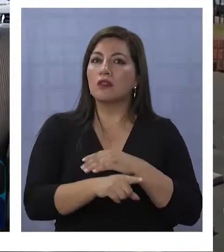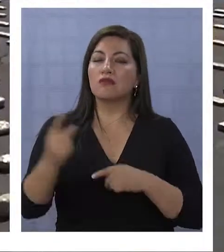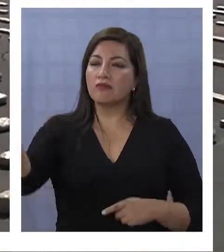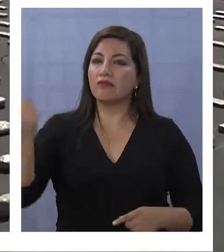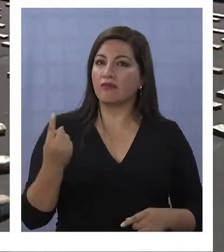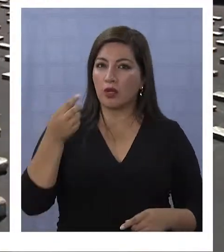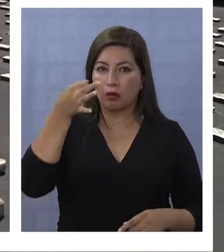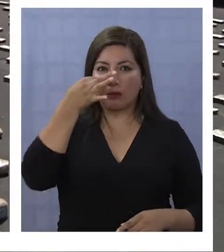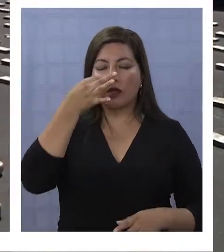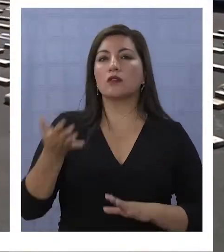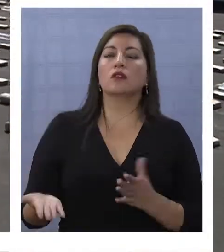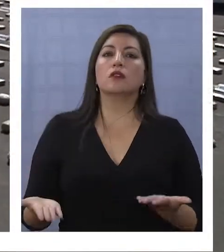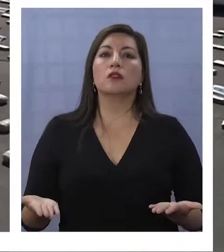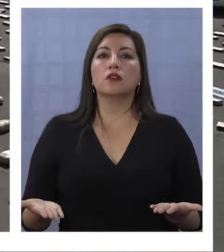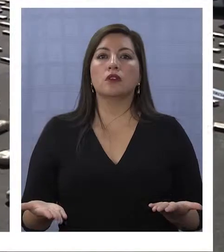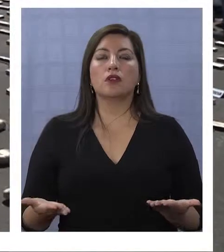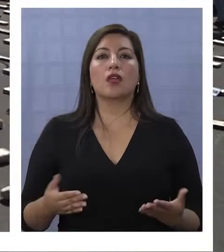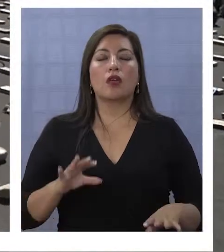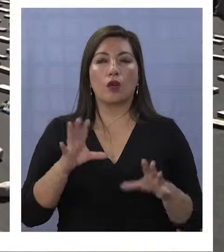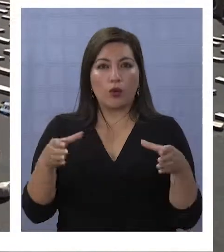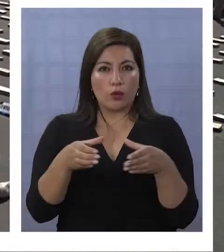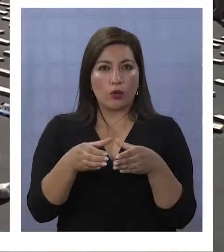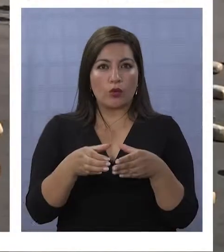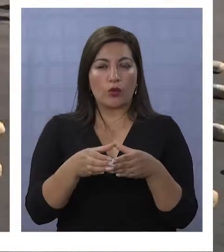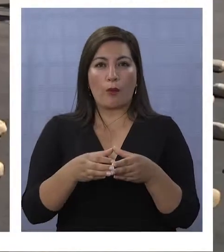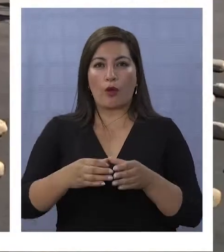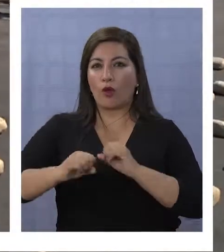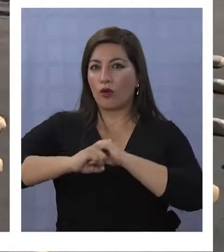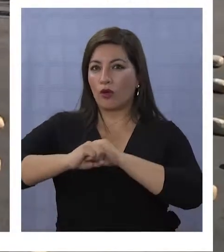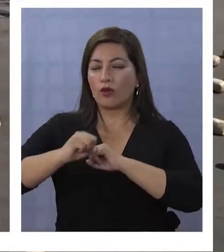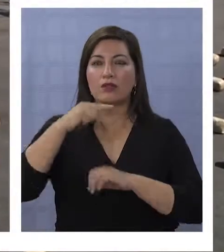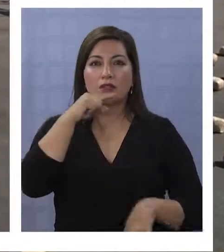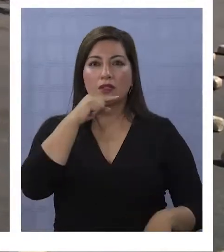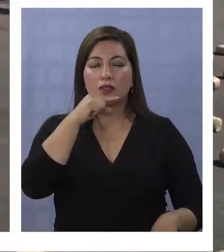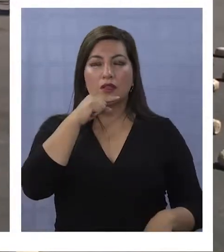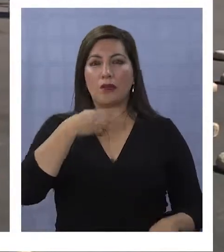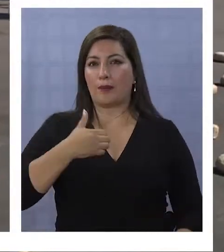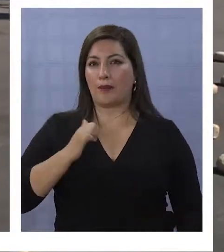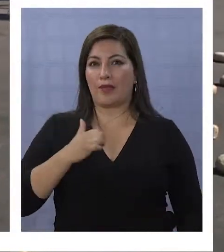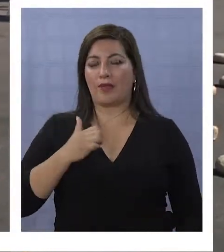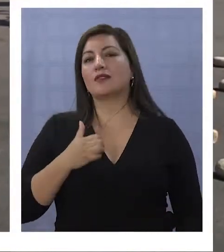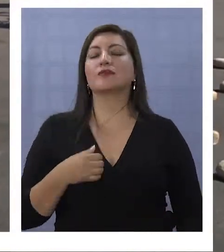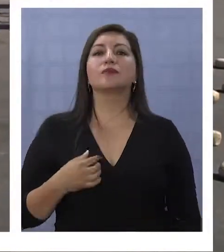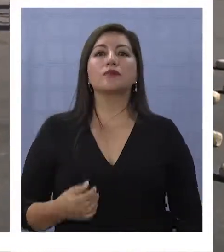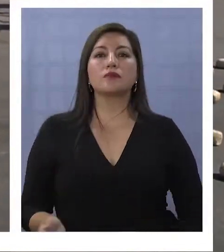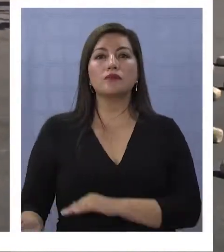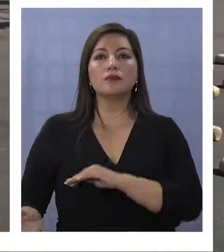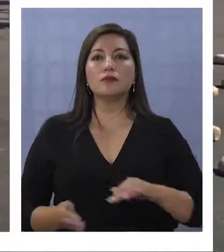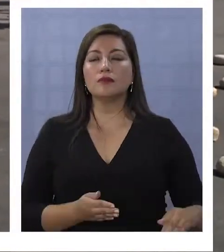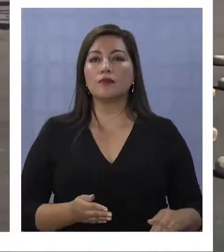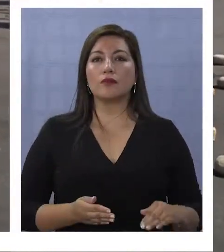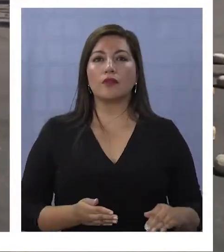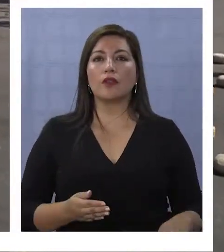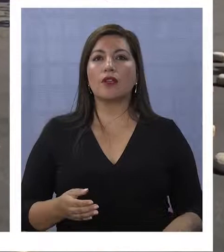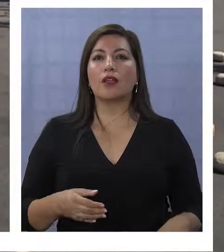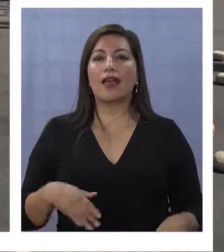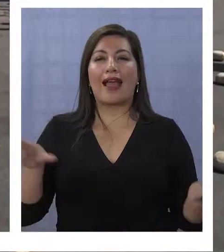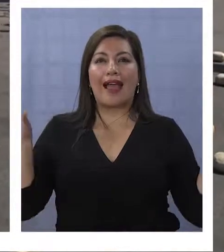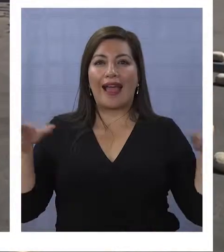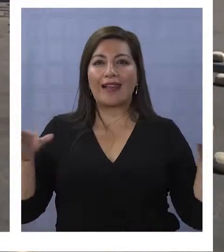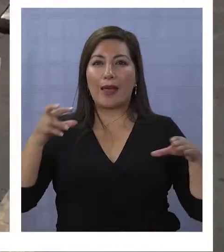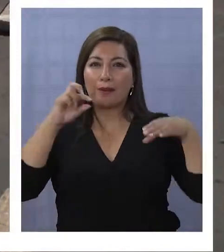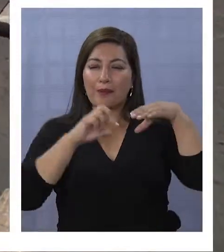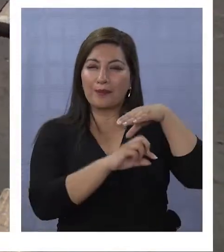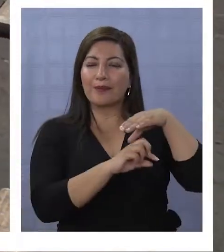pie en que está el trabajo con la Brigada Antinarcótico, que es una unidad especializada de élite de la Policía de Investigaciones de Chile. Operación denominada Águilas de